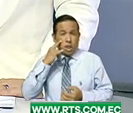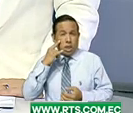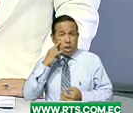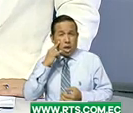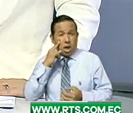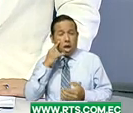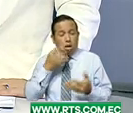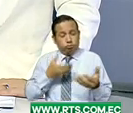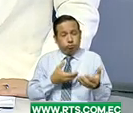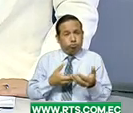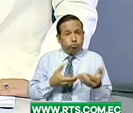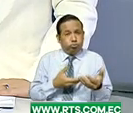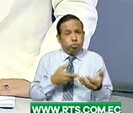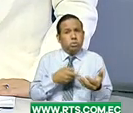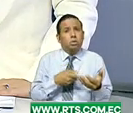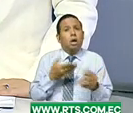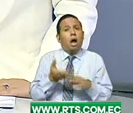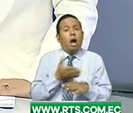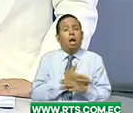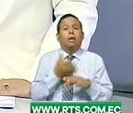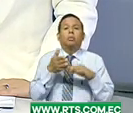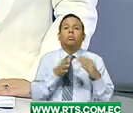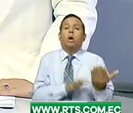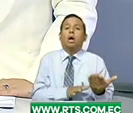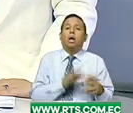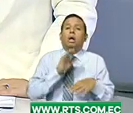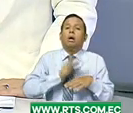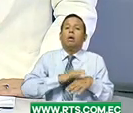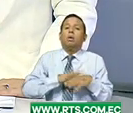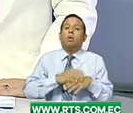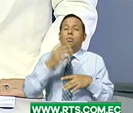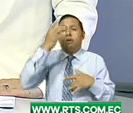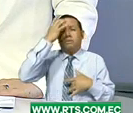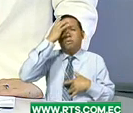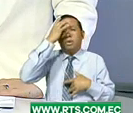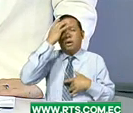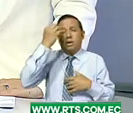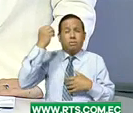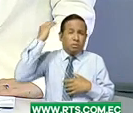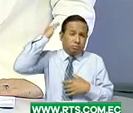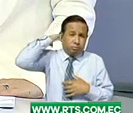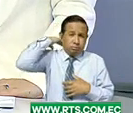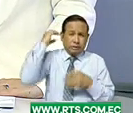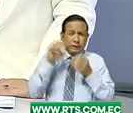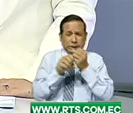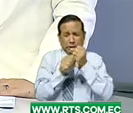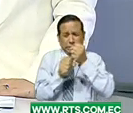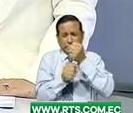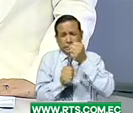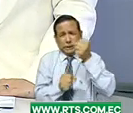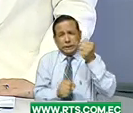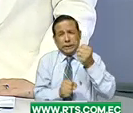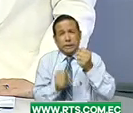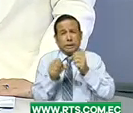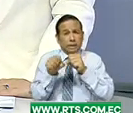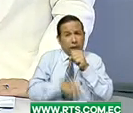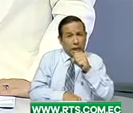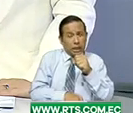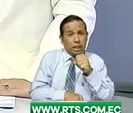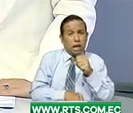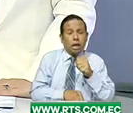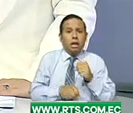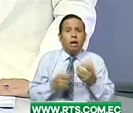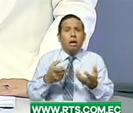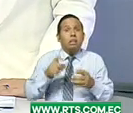Amberly Veloz. La infante murió mientras esperaba recibir la medicina considerada como la más cara del mundo. Su familia